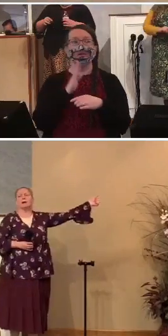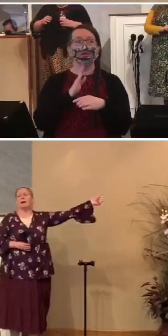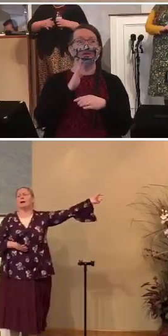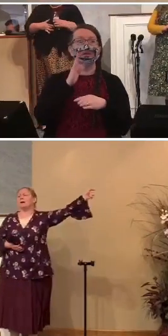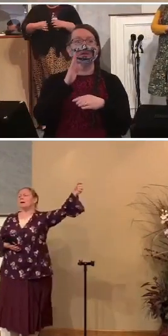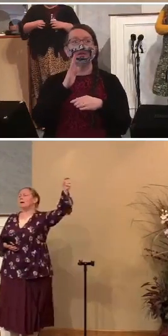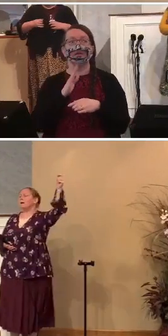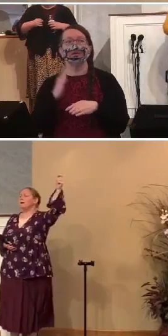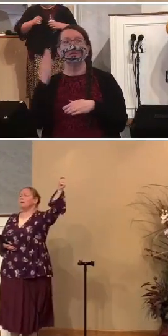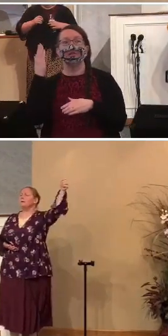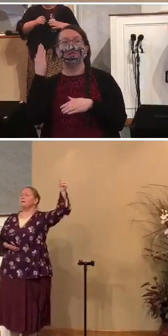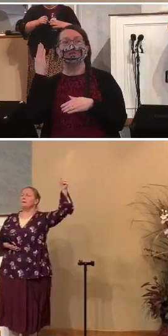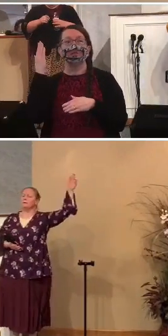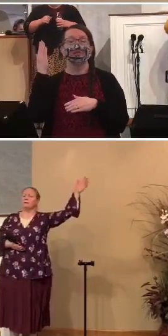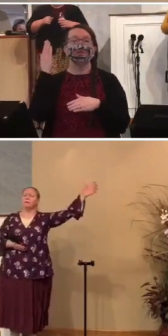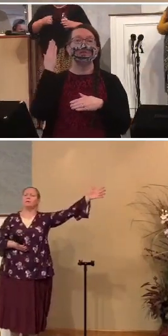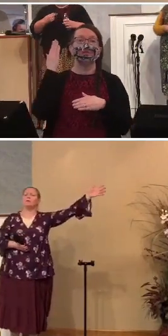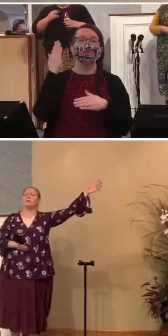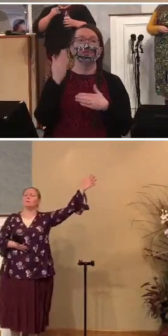Aleluya.